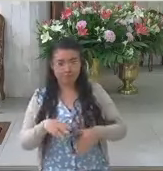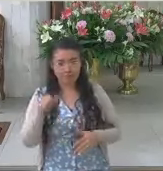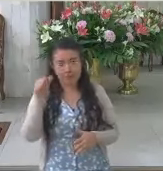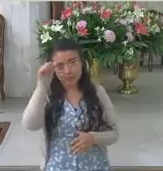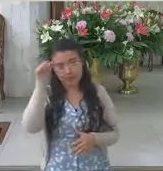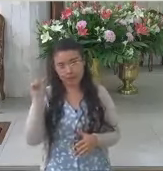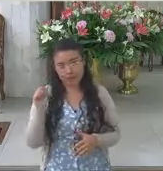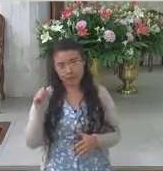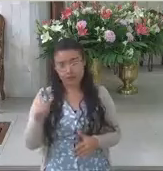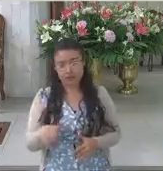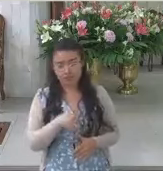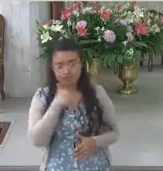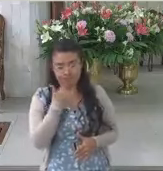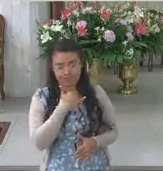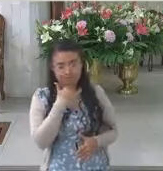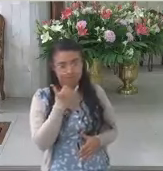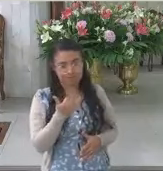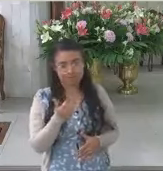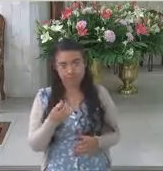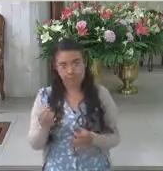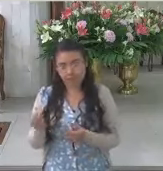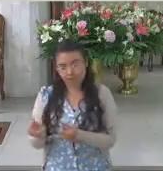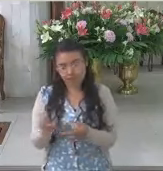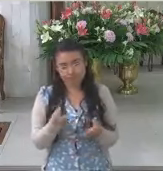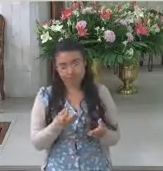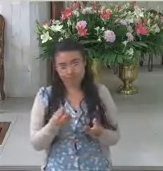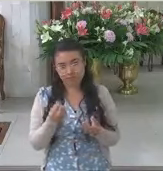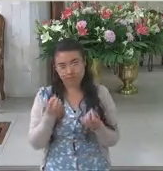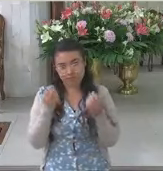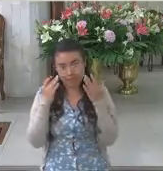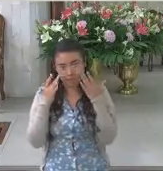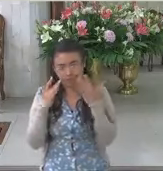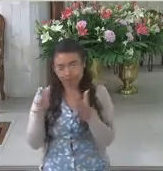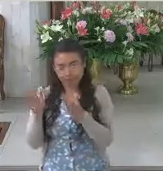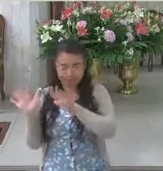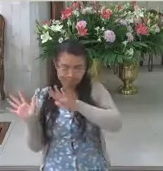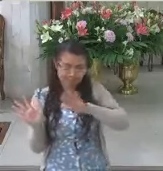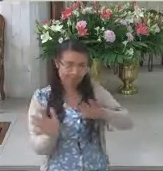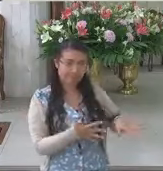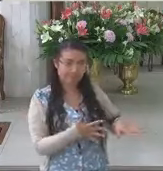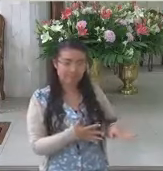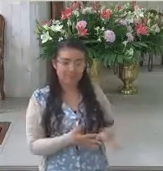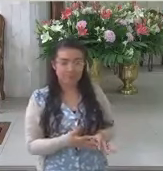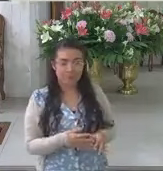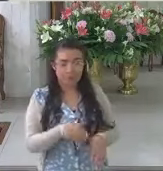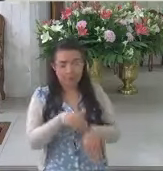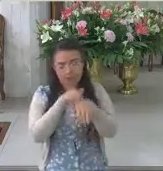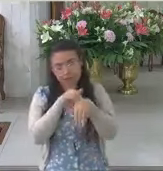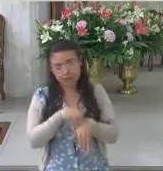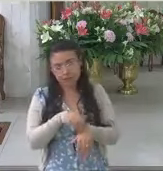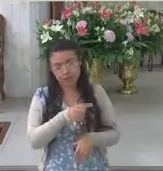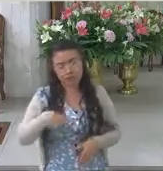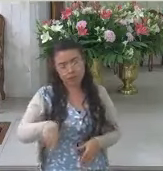verdadera amoria a Dios si usted quiere ser un verdadero discípulo si usted